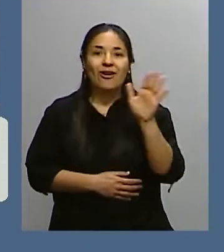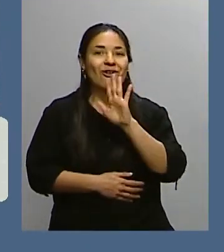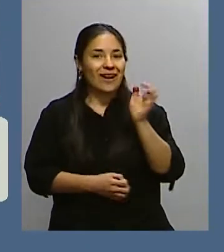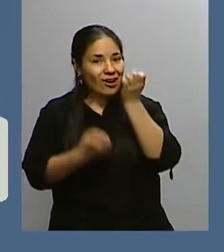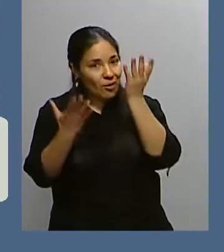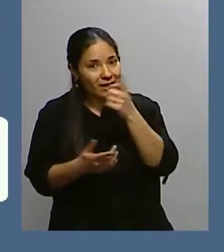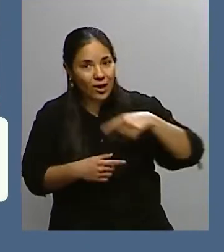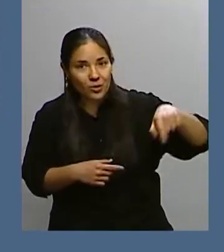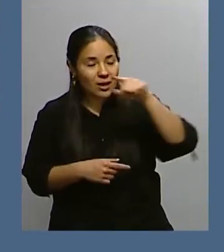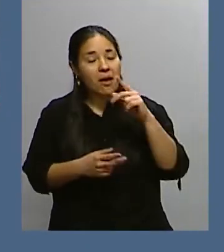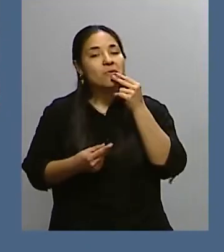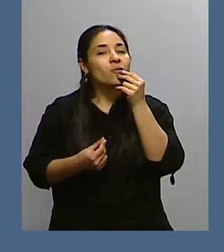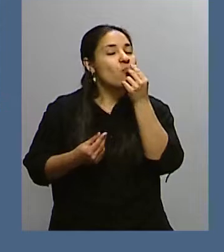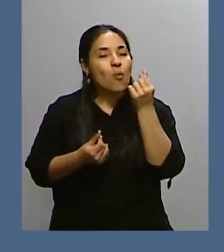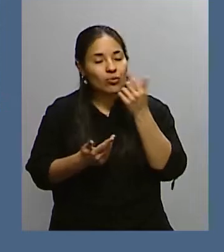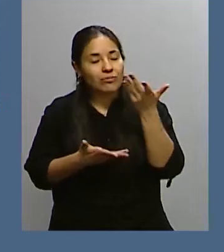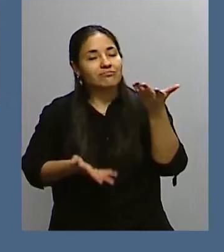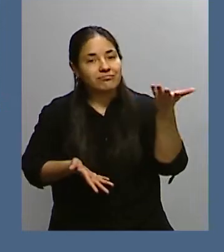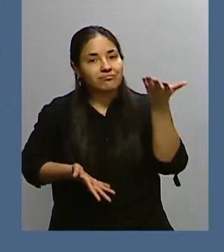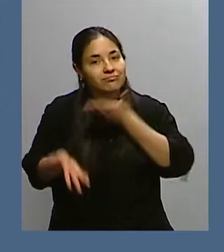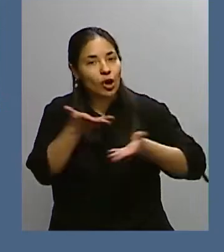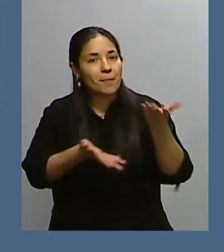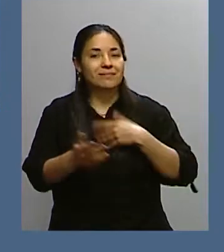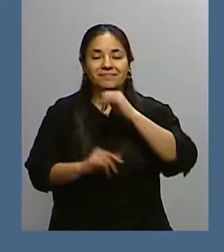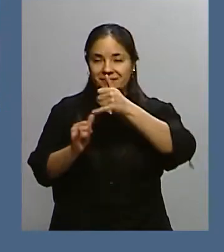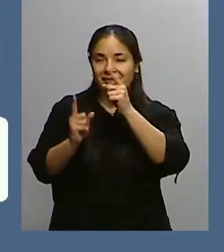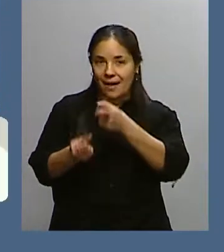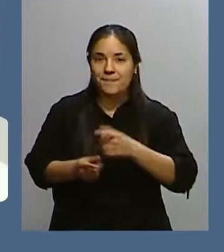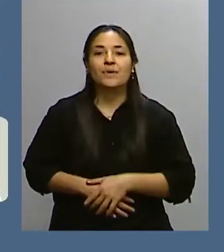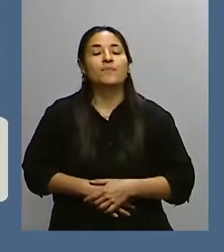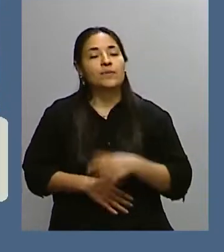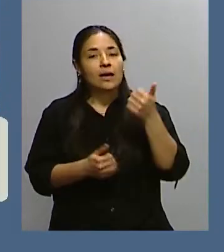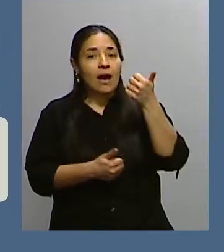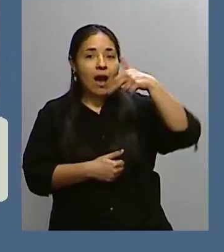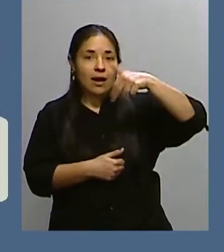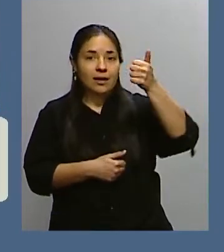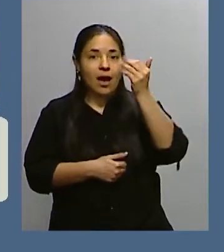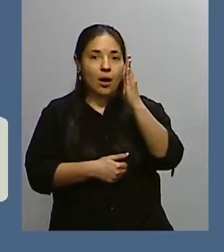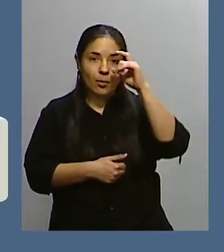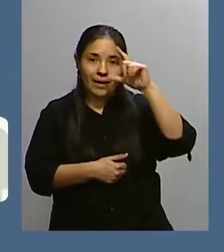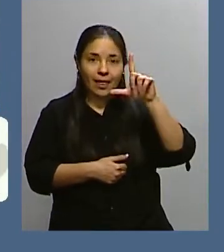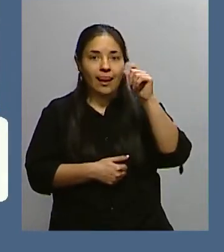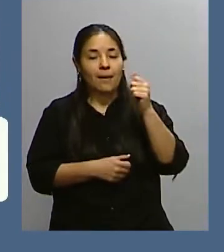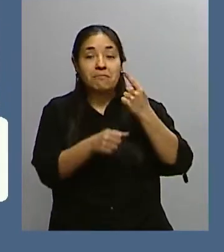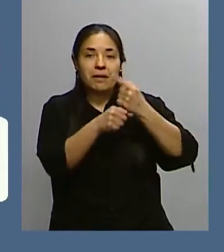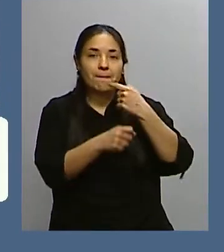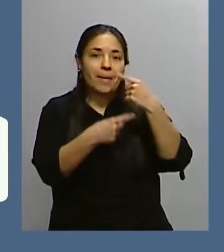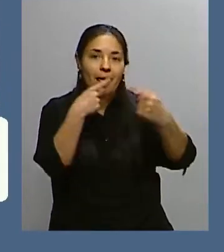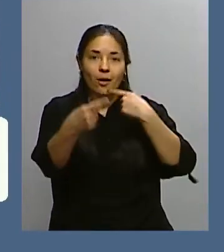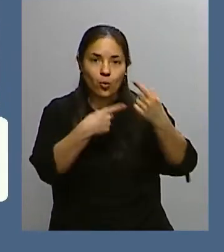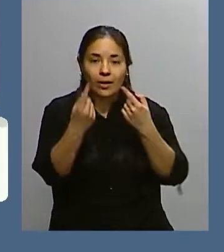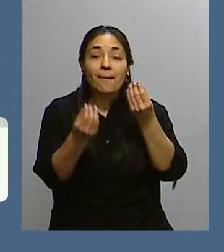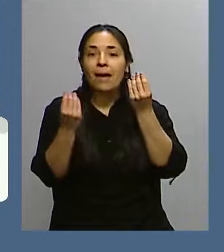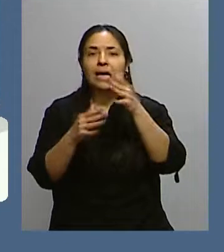están ustedes? Un placer de conversar. Igualmente para nosotros. Bueno, Anabela va a comenzar con esta entrevista que le vamos a hacer un poco para entender